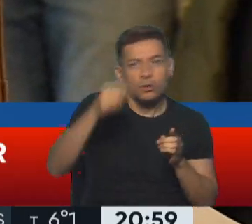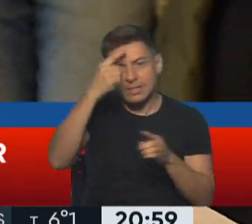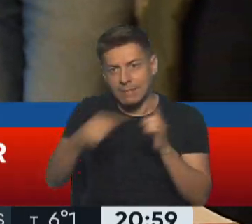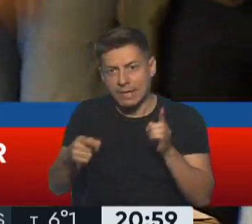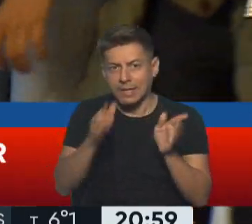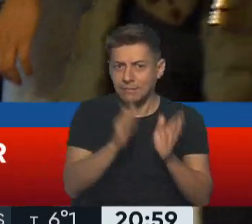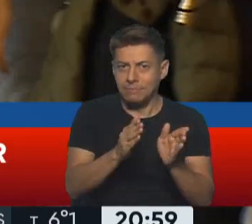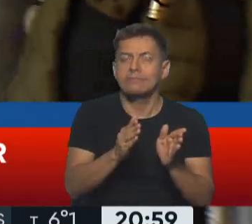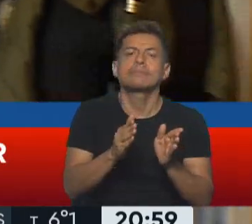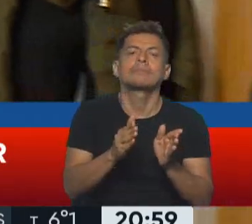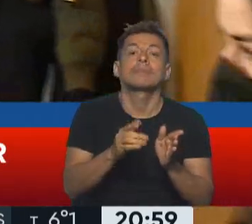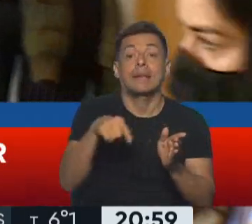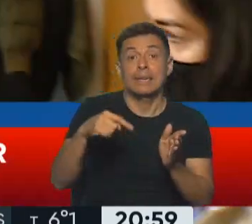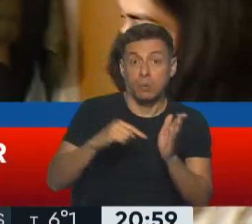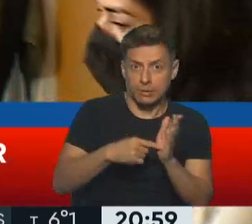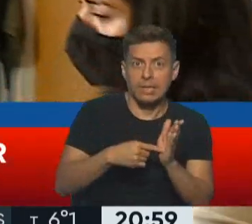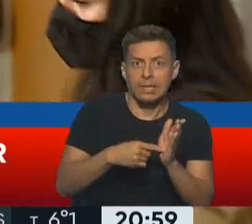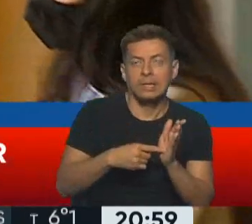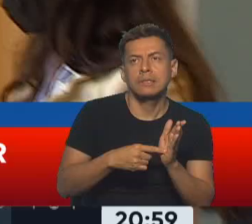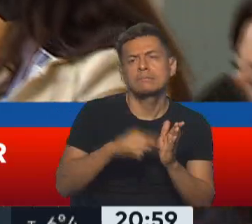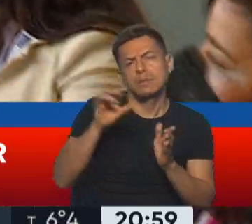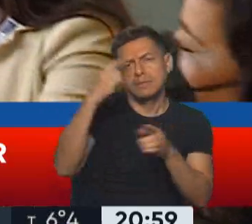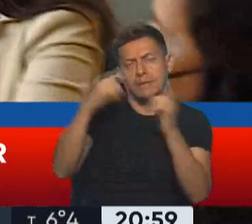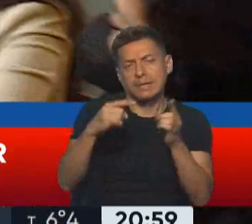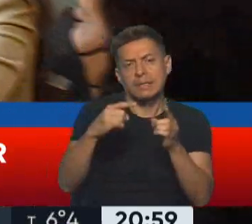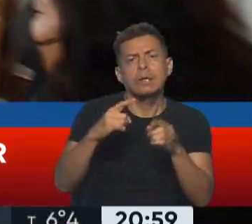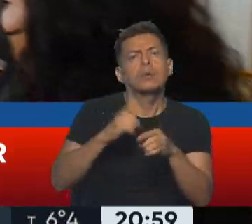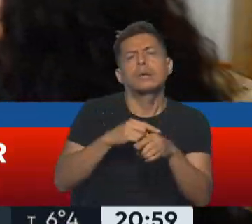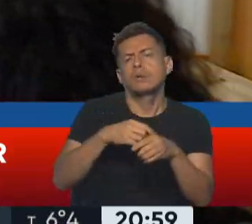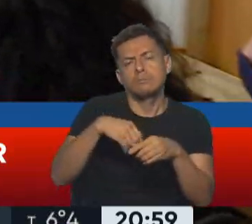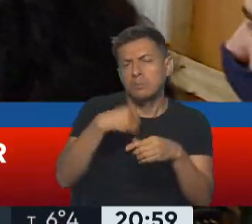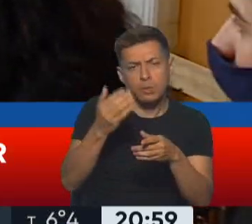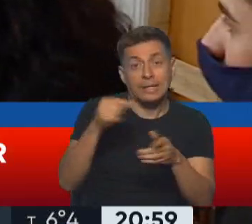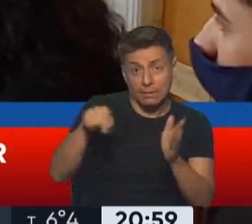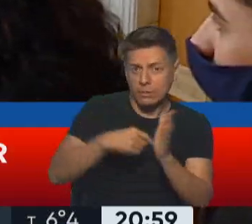distritos del país, aquí en la ciudad de Buenos Aires, sin horario, sino a medida que se acerquen a las mesas de votación. No podemos cubrir.